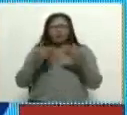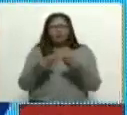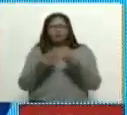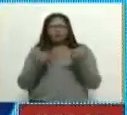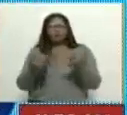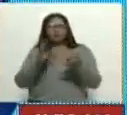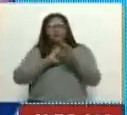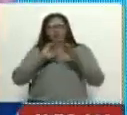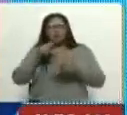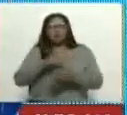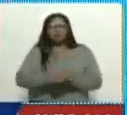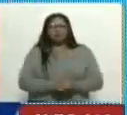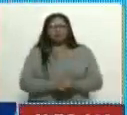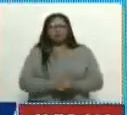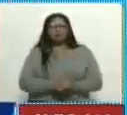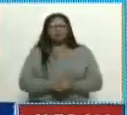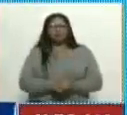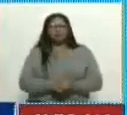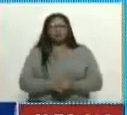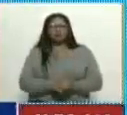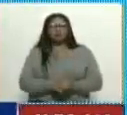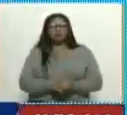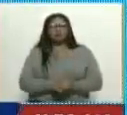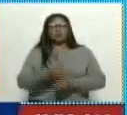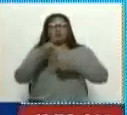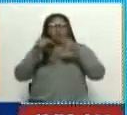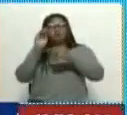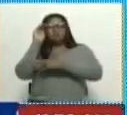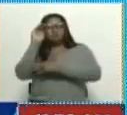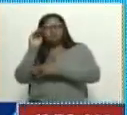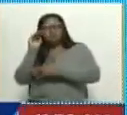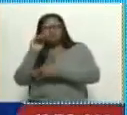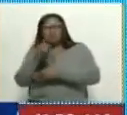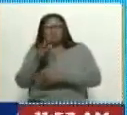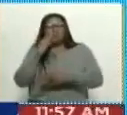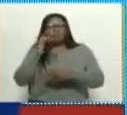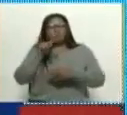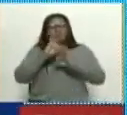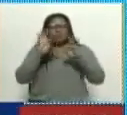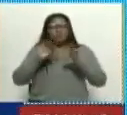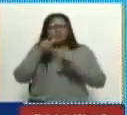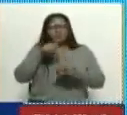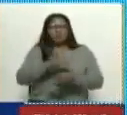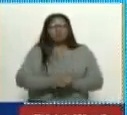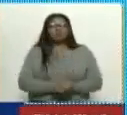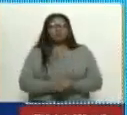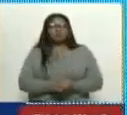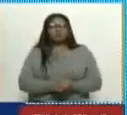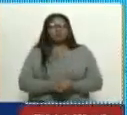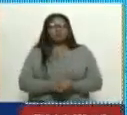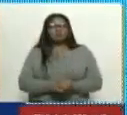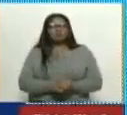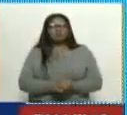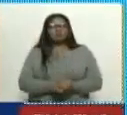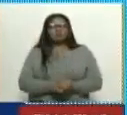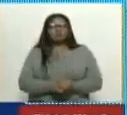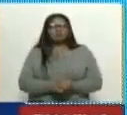Fuente directamente al propio comandante y en este caso aún Hugo Chávez